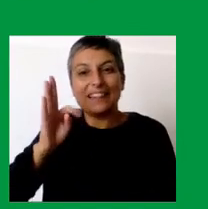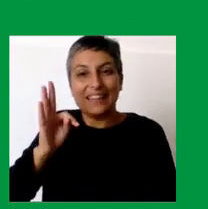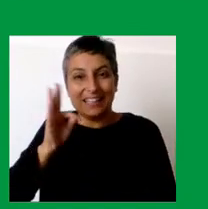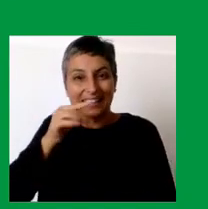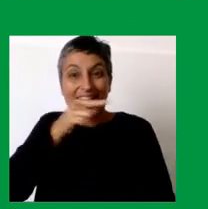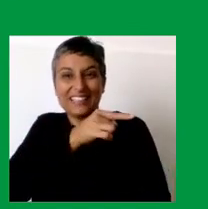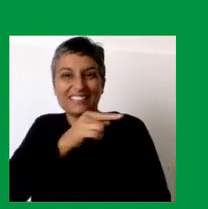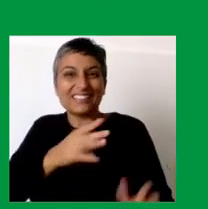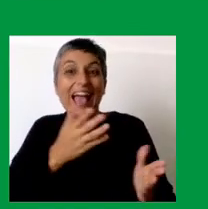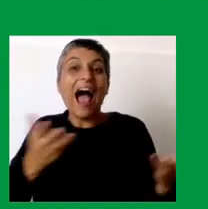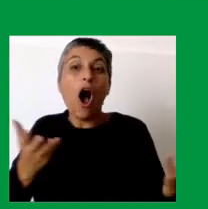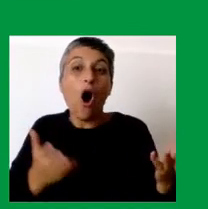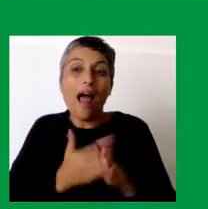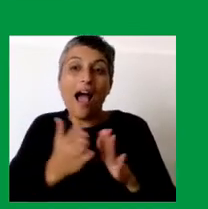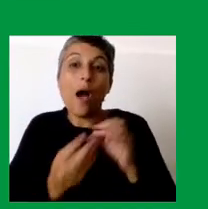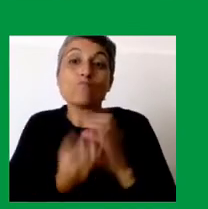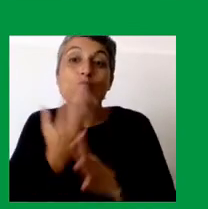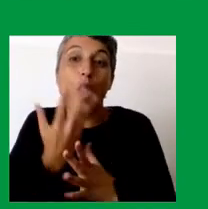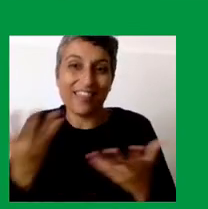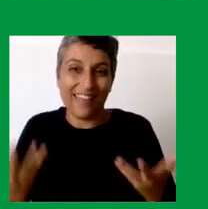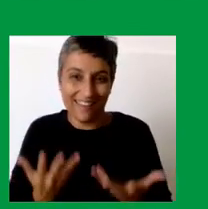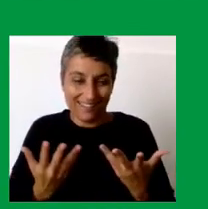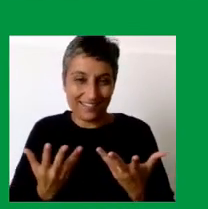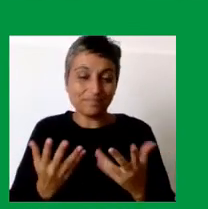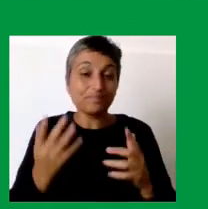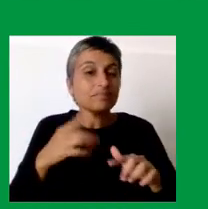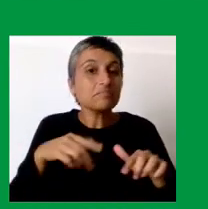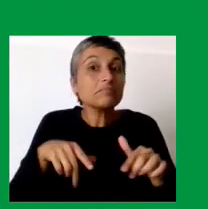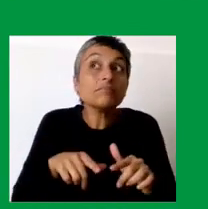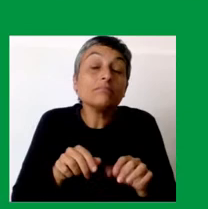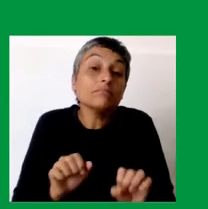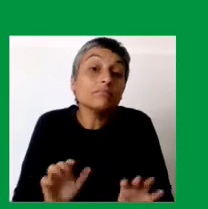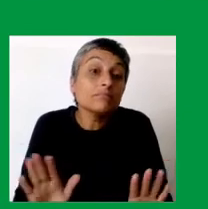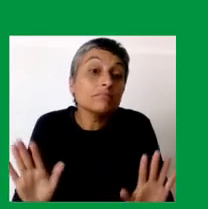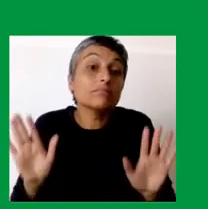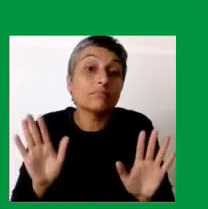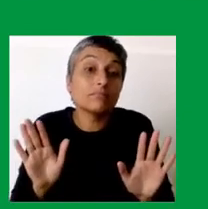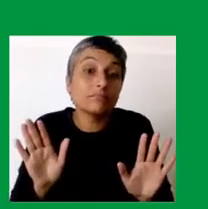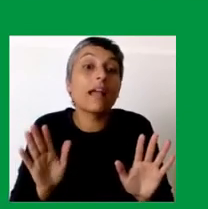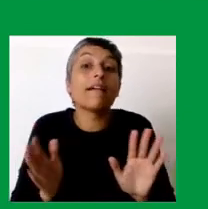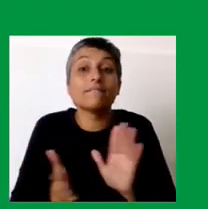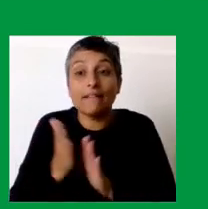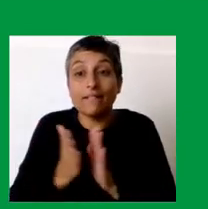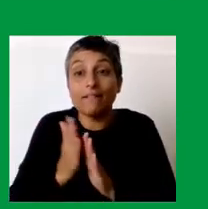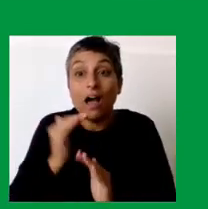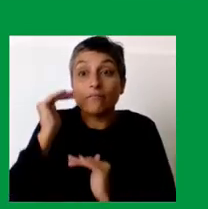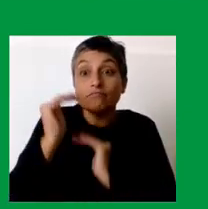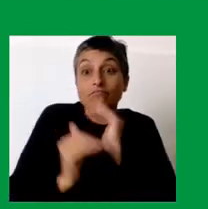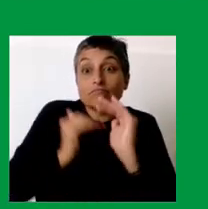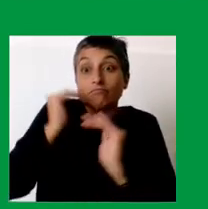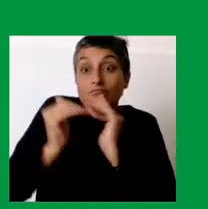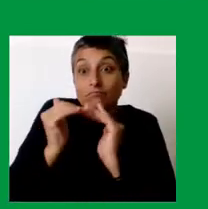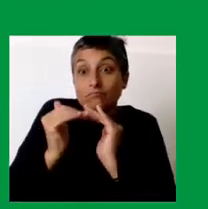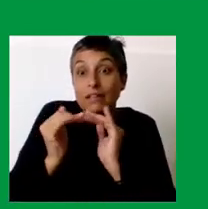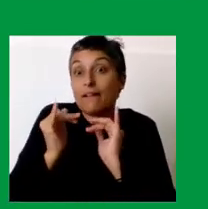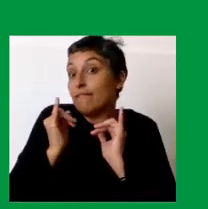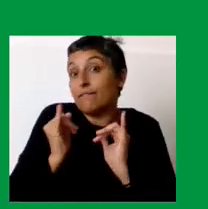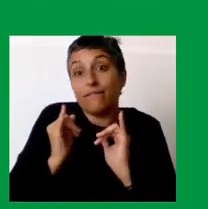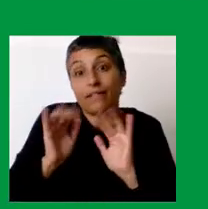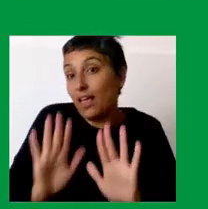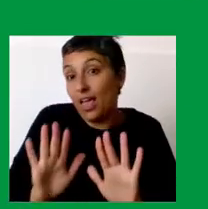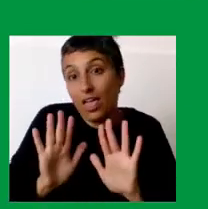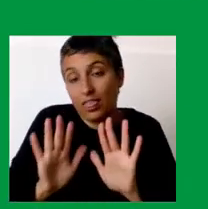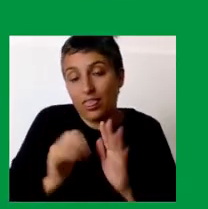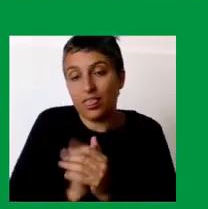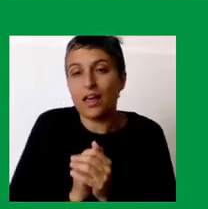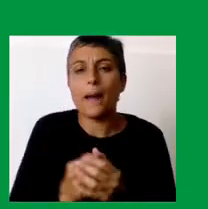una tendencia, y es una tendencia que aparentemente va a progresar, ¿no? Y se va a quedar, vino para quedarse.